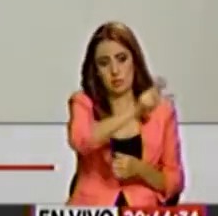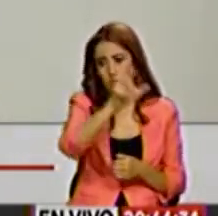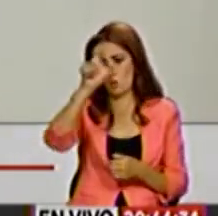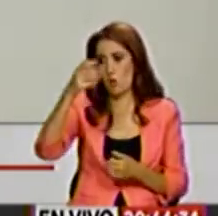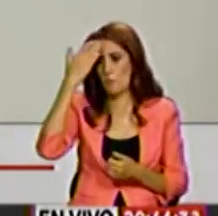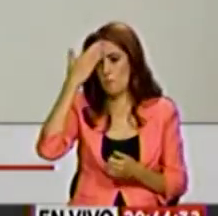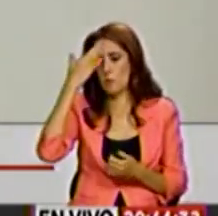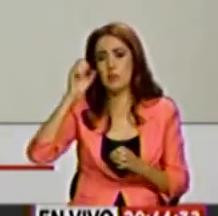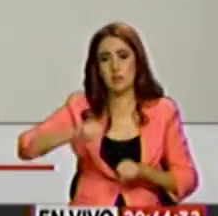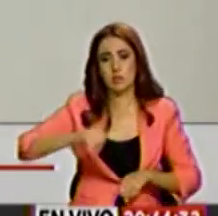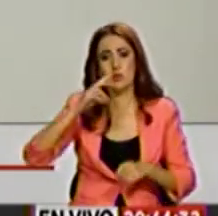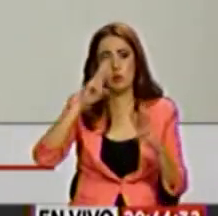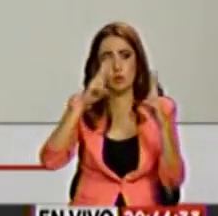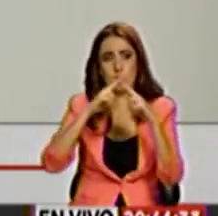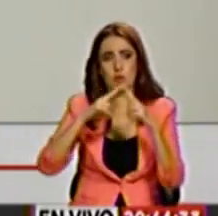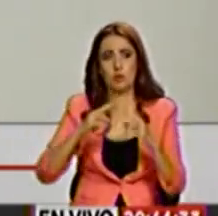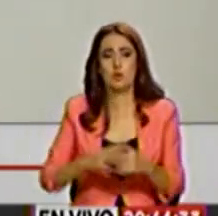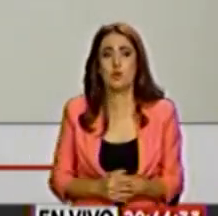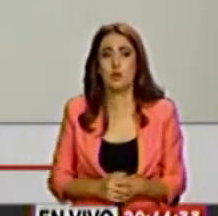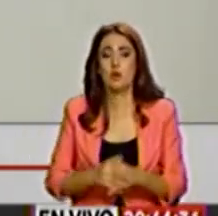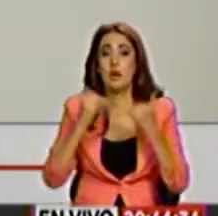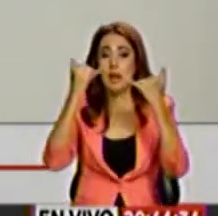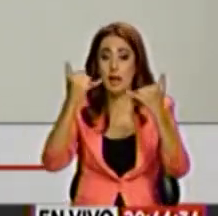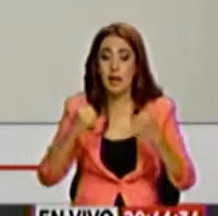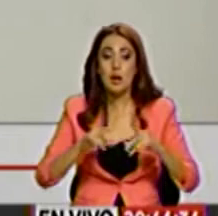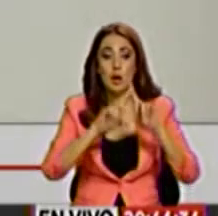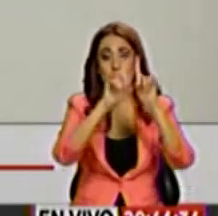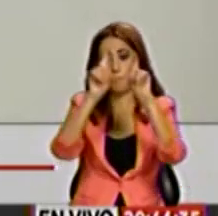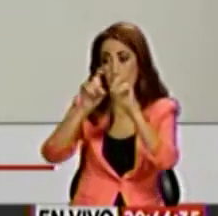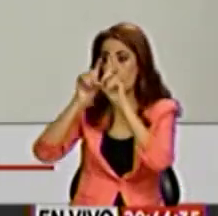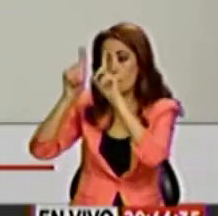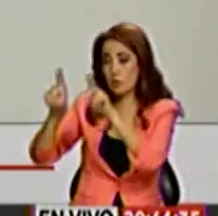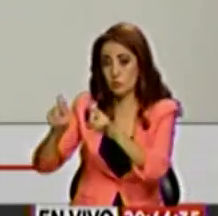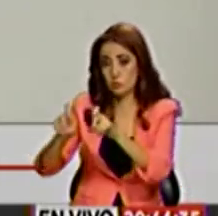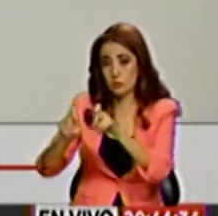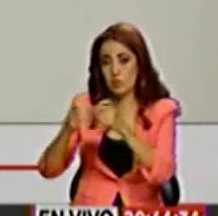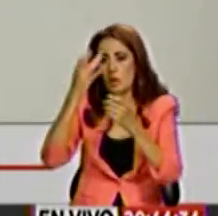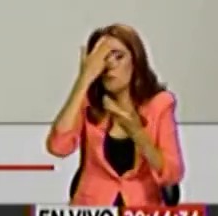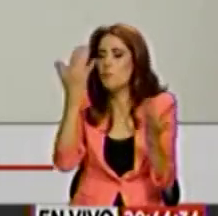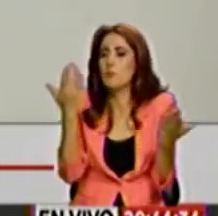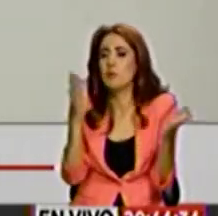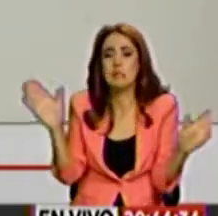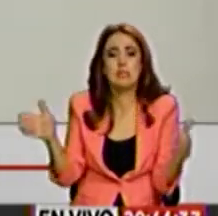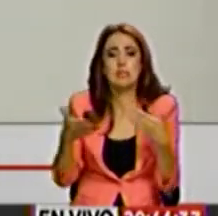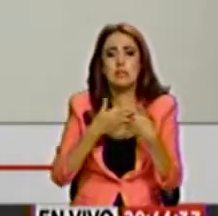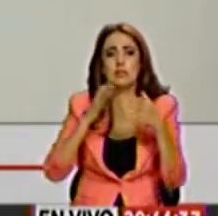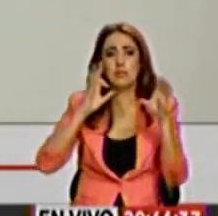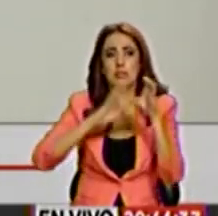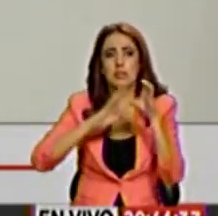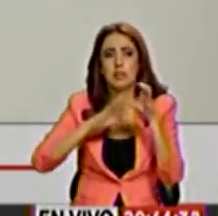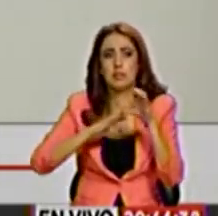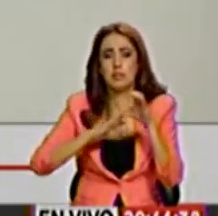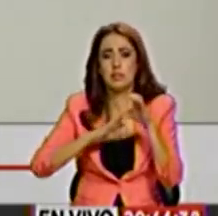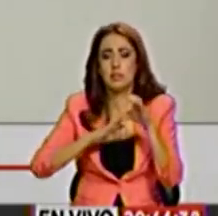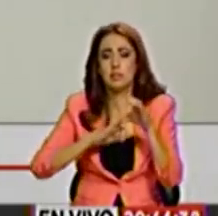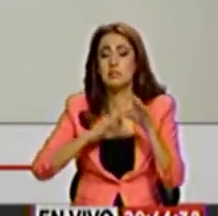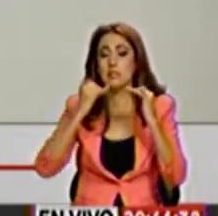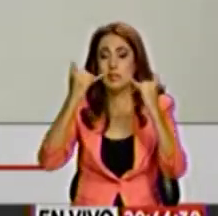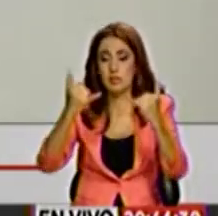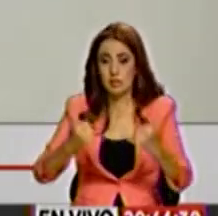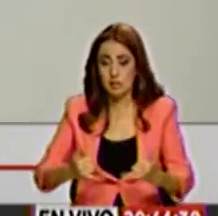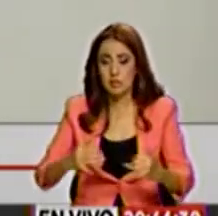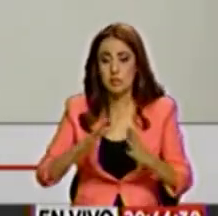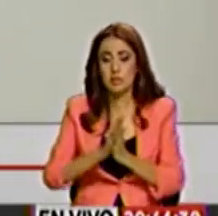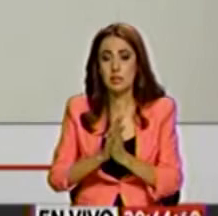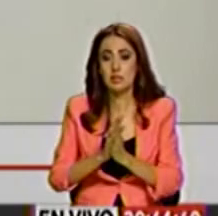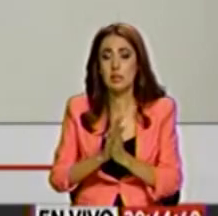son mis candidatos los ciudadanos de pie? Hay que preguntarle a esta gente que ahora por qué quiere anular el Consejo de Participación Ciudadana de esta forma